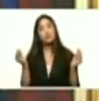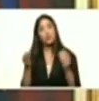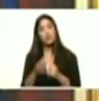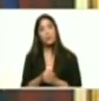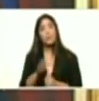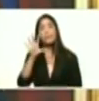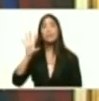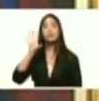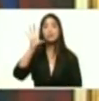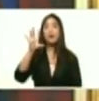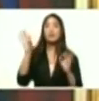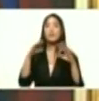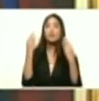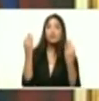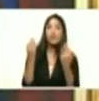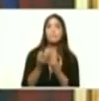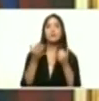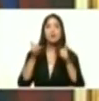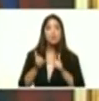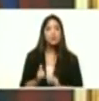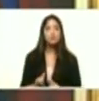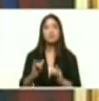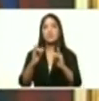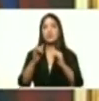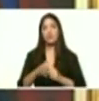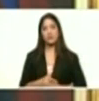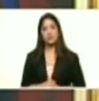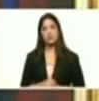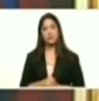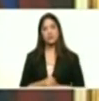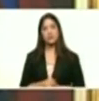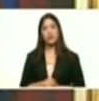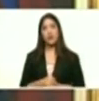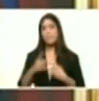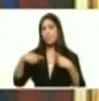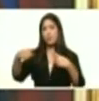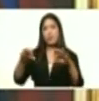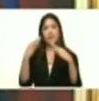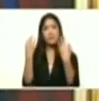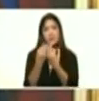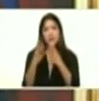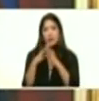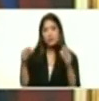por su país, por su familia, por sus hijos, sus hijas, sus nietos, sus nietos,